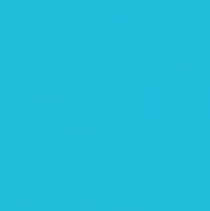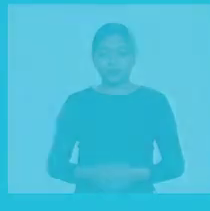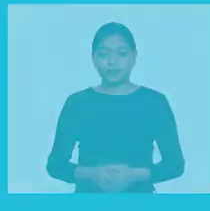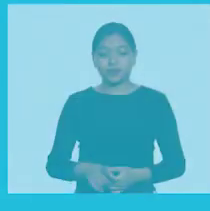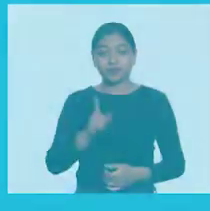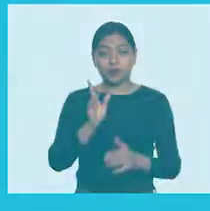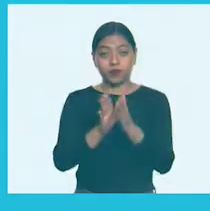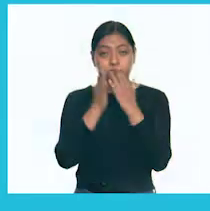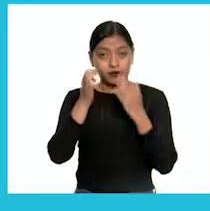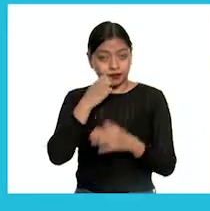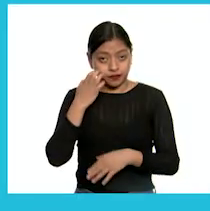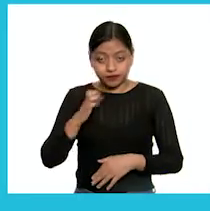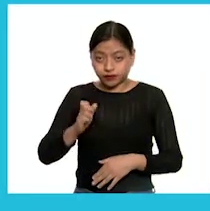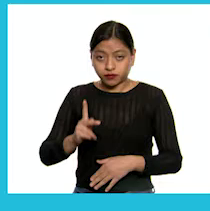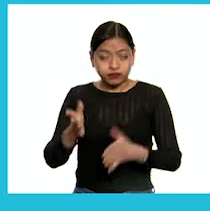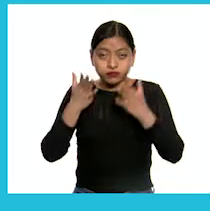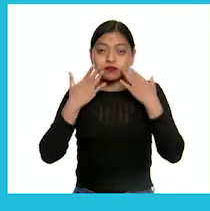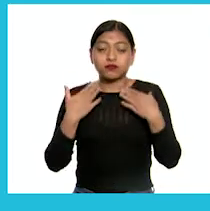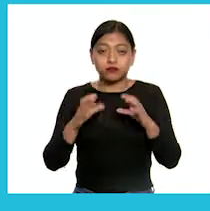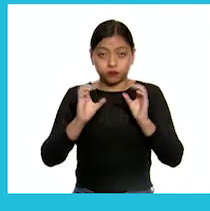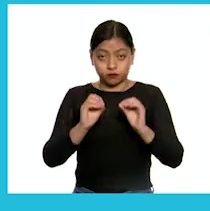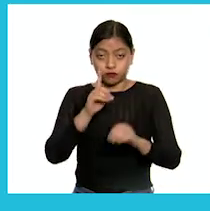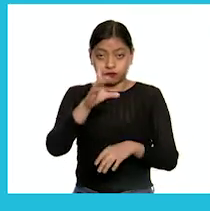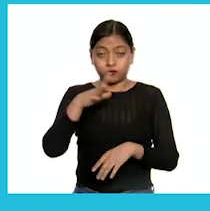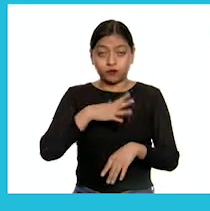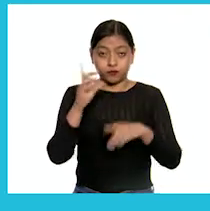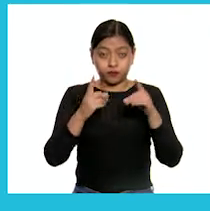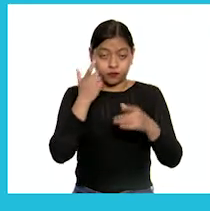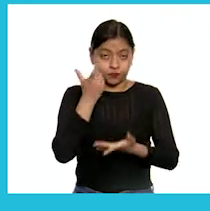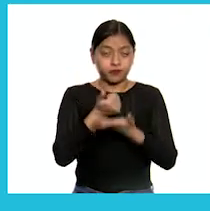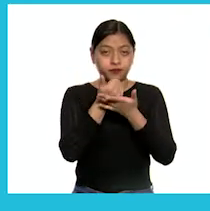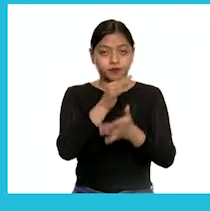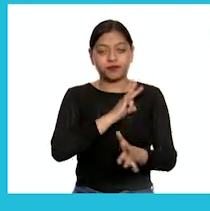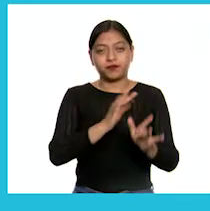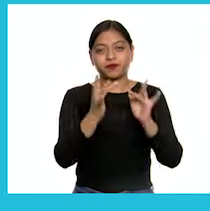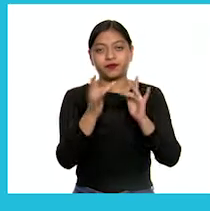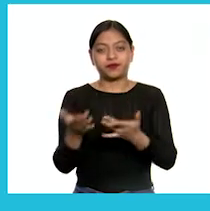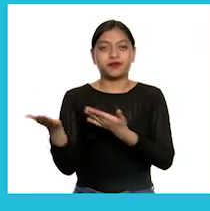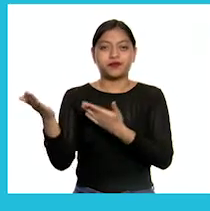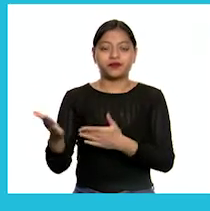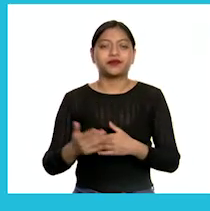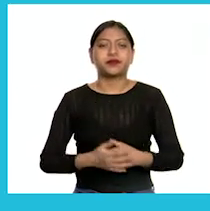Si no tienes el libro de texto o necesitas ayuda para resolver tus dudas, contáctanos.